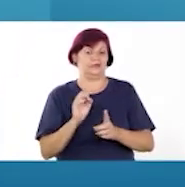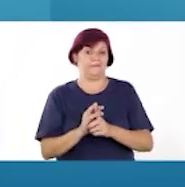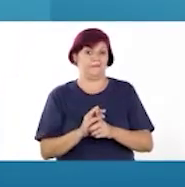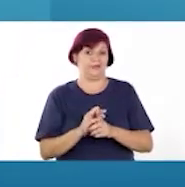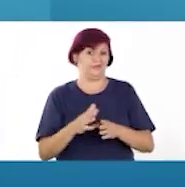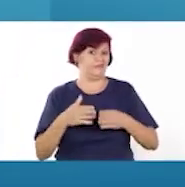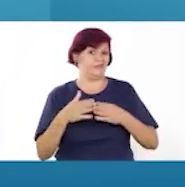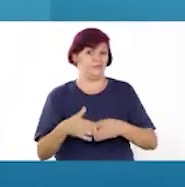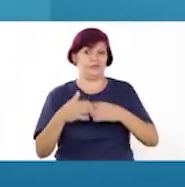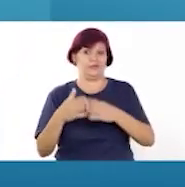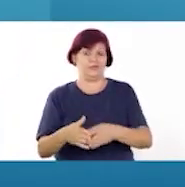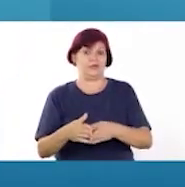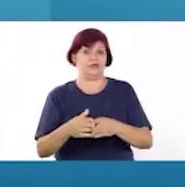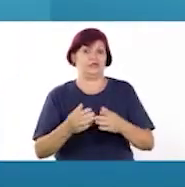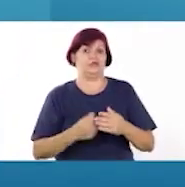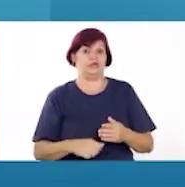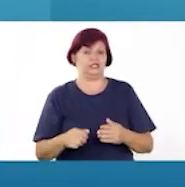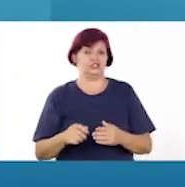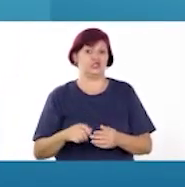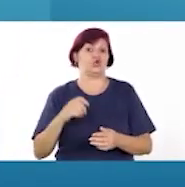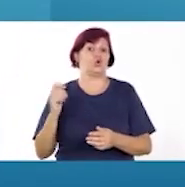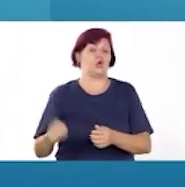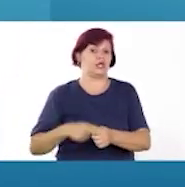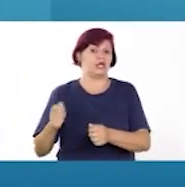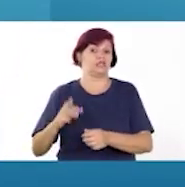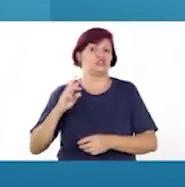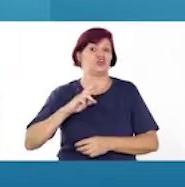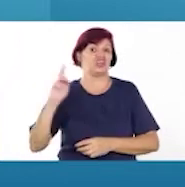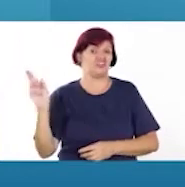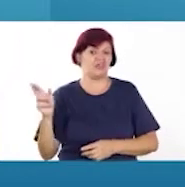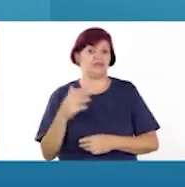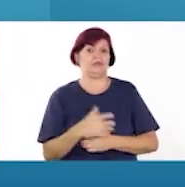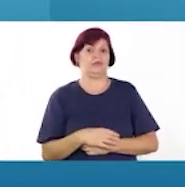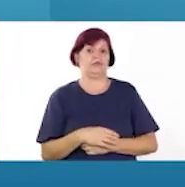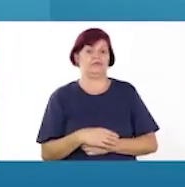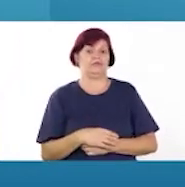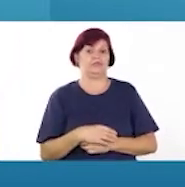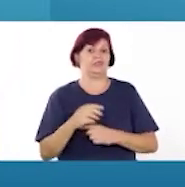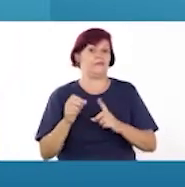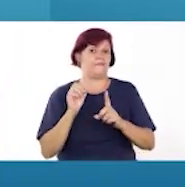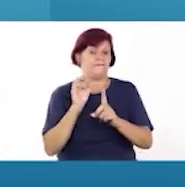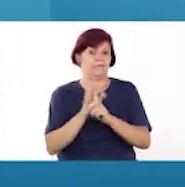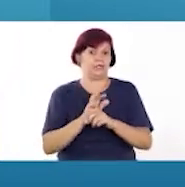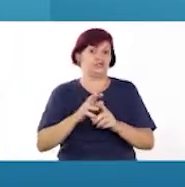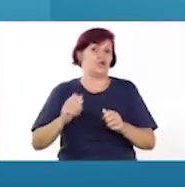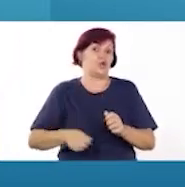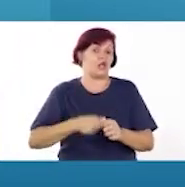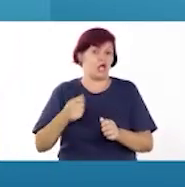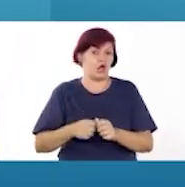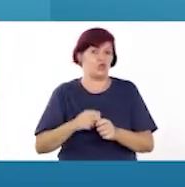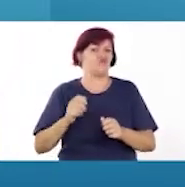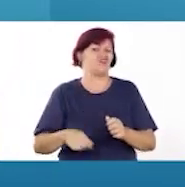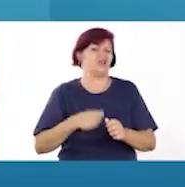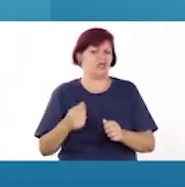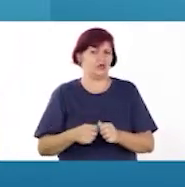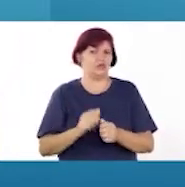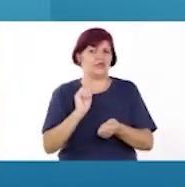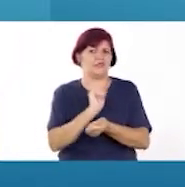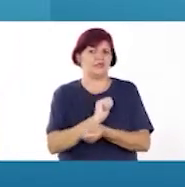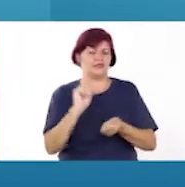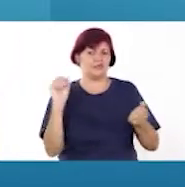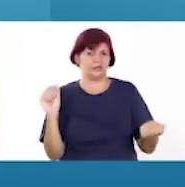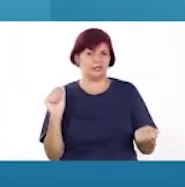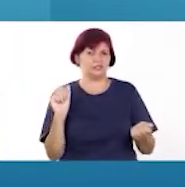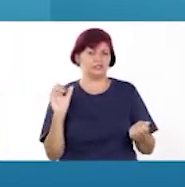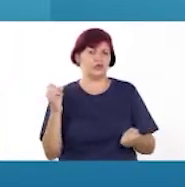A partir del desembarco de Granma, nació el ejército rebelde y se inició la lucha, la